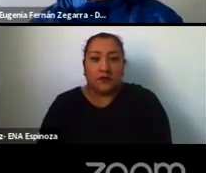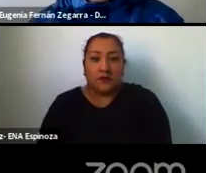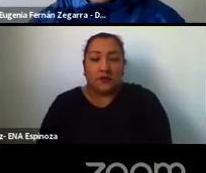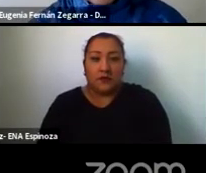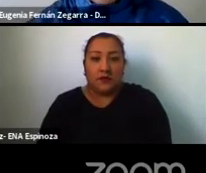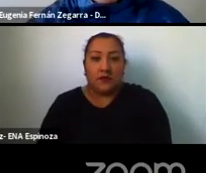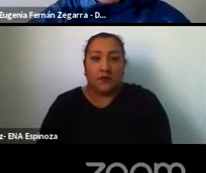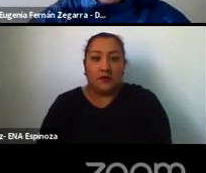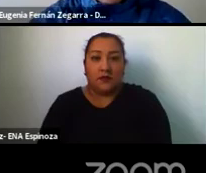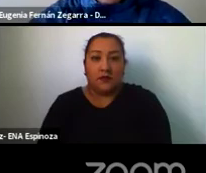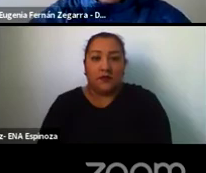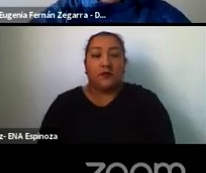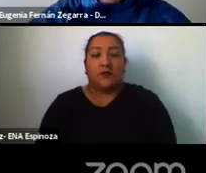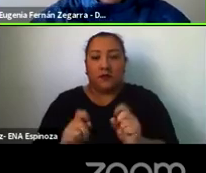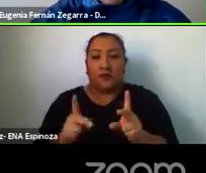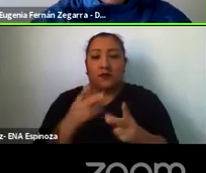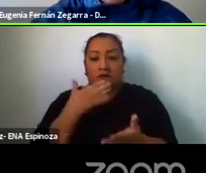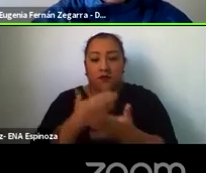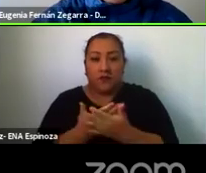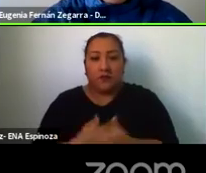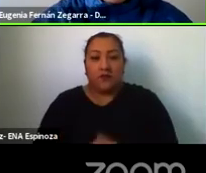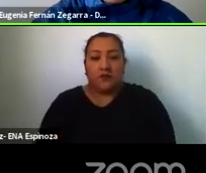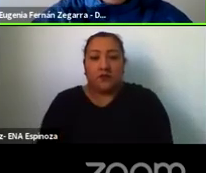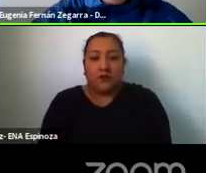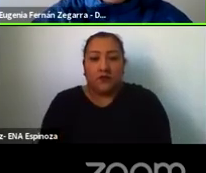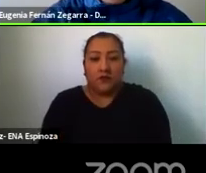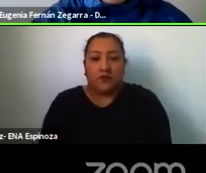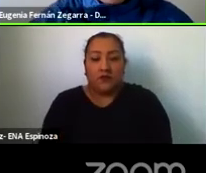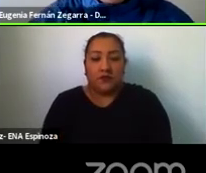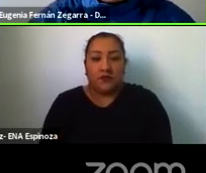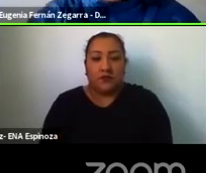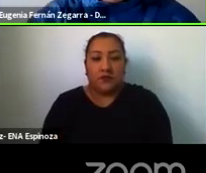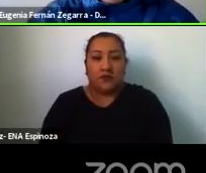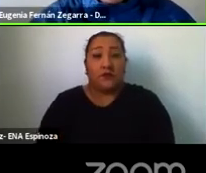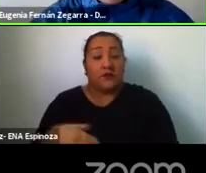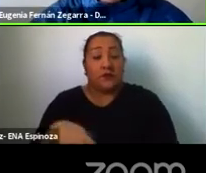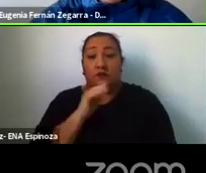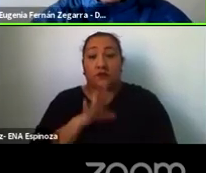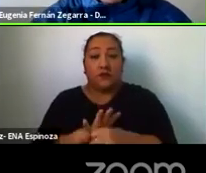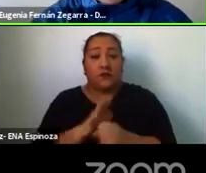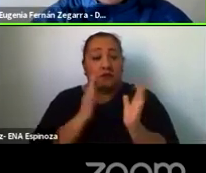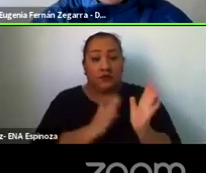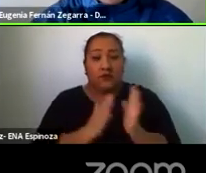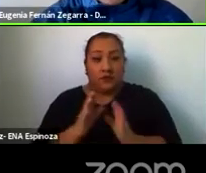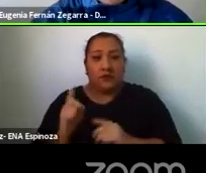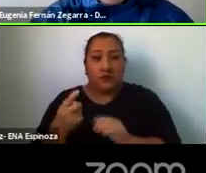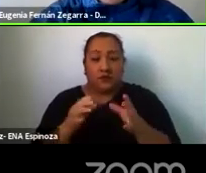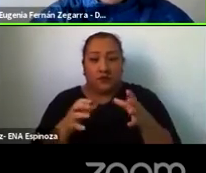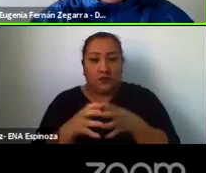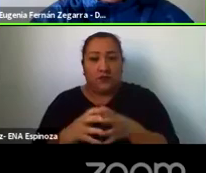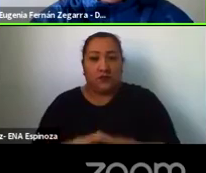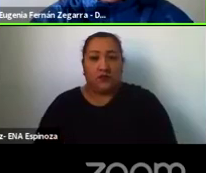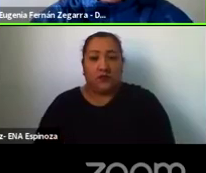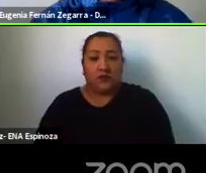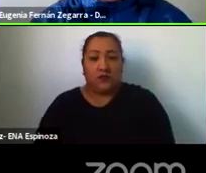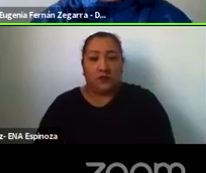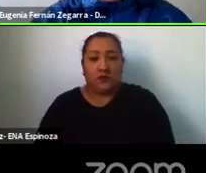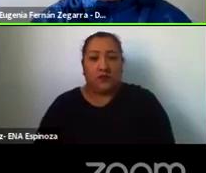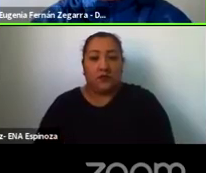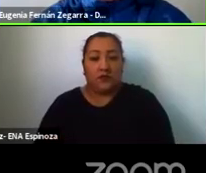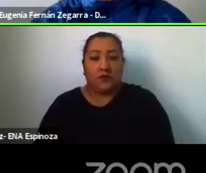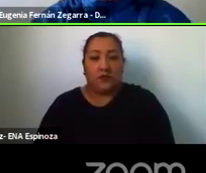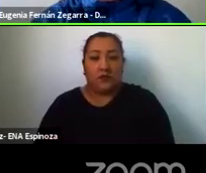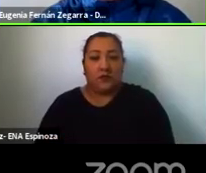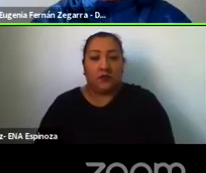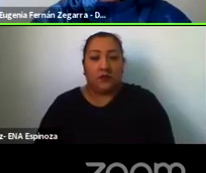Muy bien, muchas gracias. Hemos cumplido a cabalidad el primer bloque y ahora permítame,